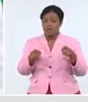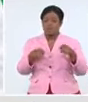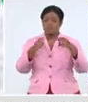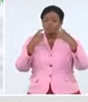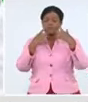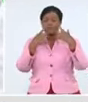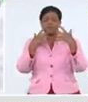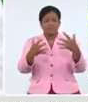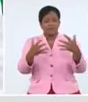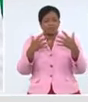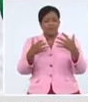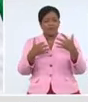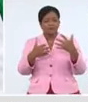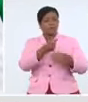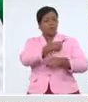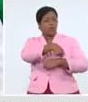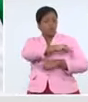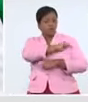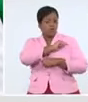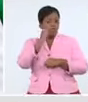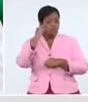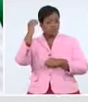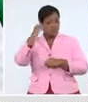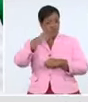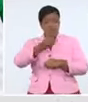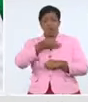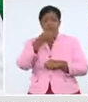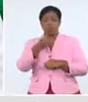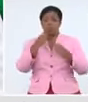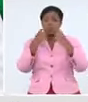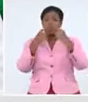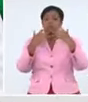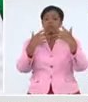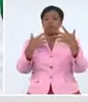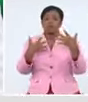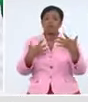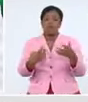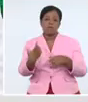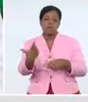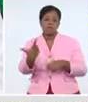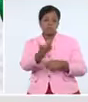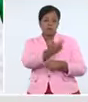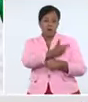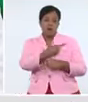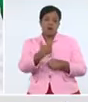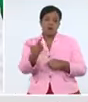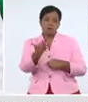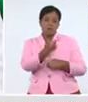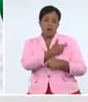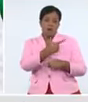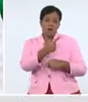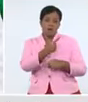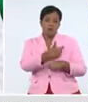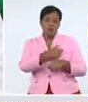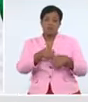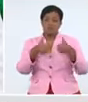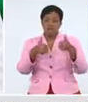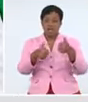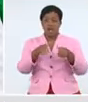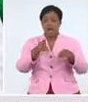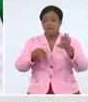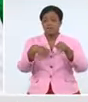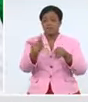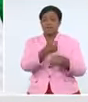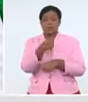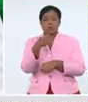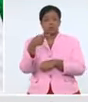conozca que realmente es fundamental el esquema completo. O sea, está muy bien las primeras dosis que aplicamos y ya le